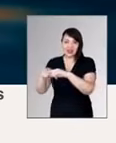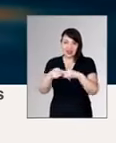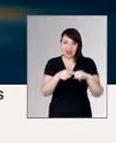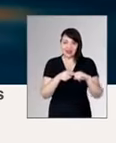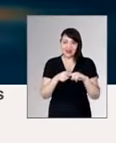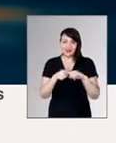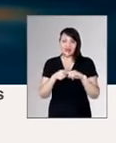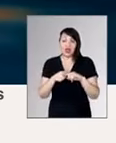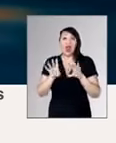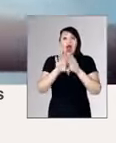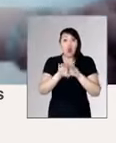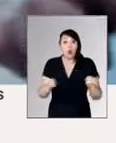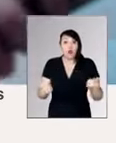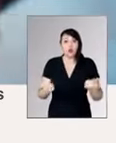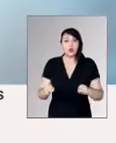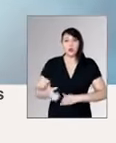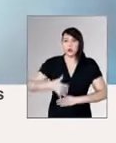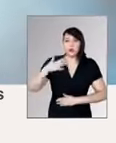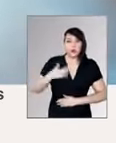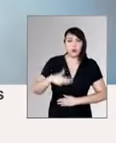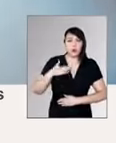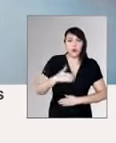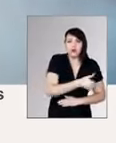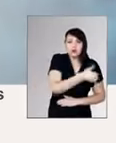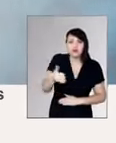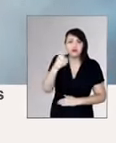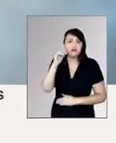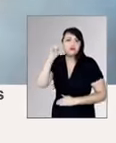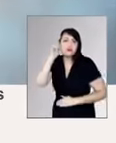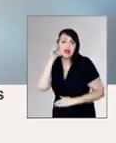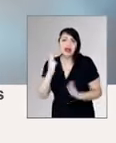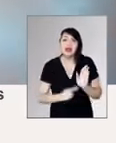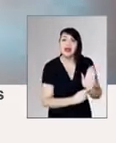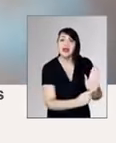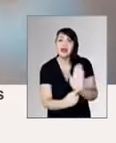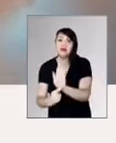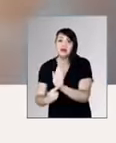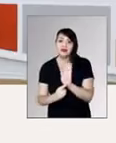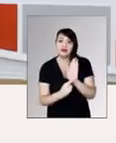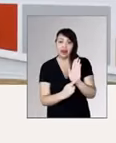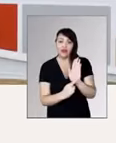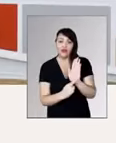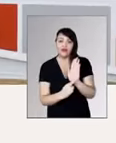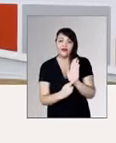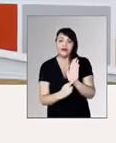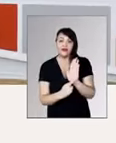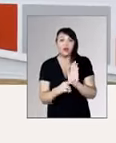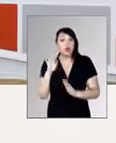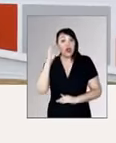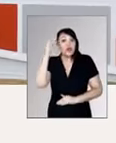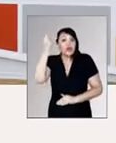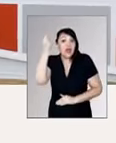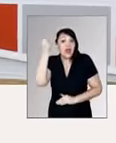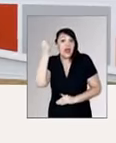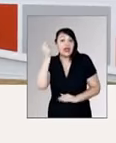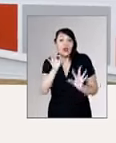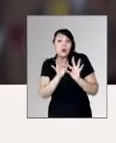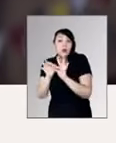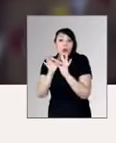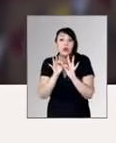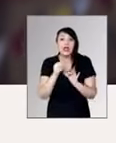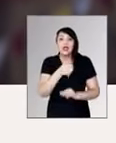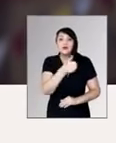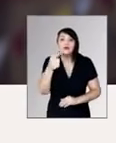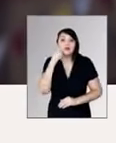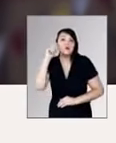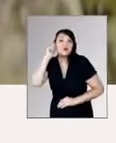ese acuerdo fundamental debemos estar todas y todos representados. Esta es una de las ideas que nos une a todas y todos